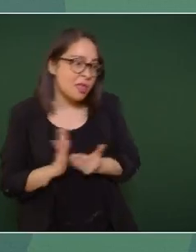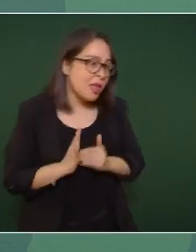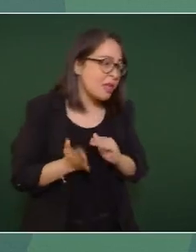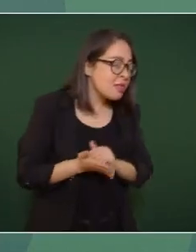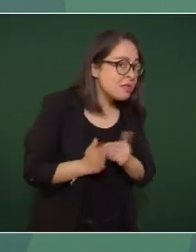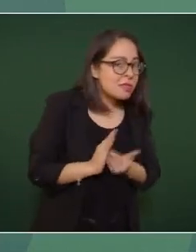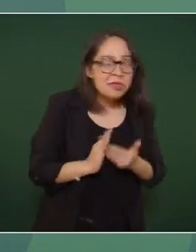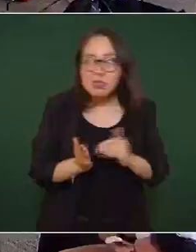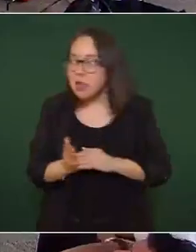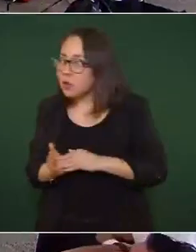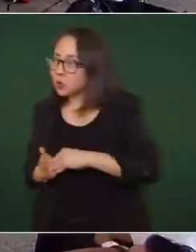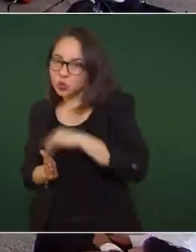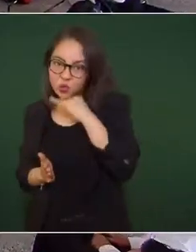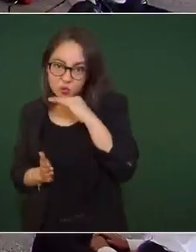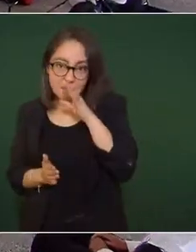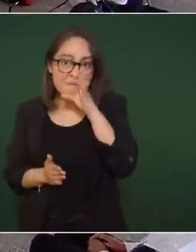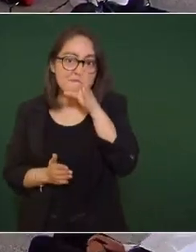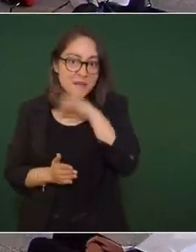leguleyas,